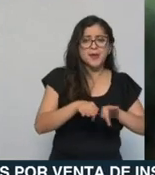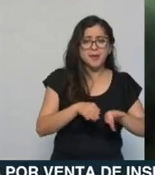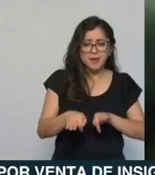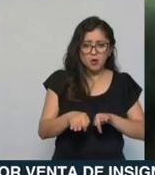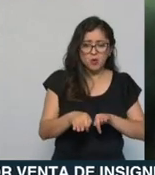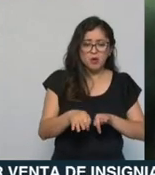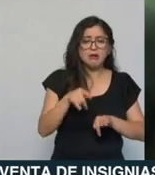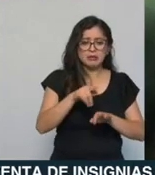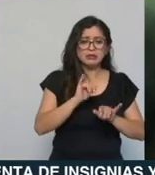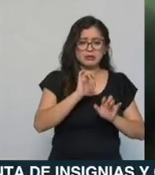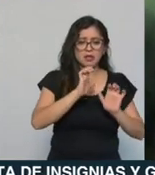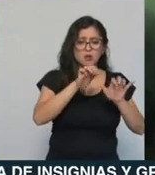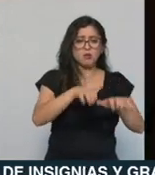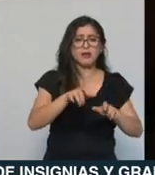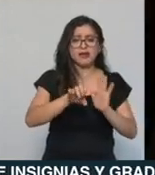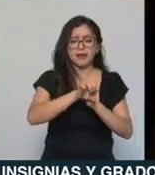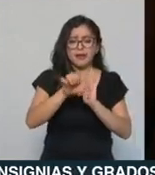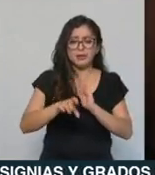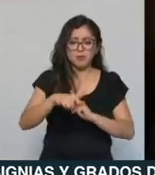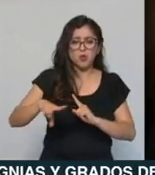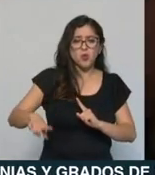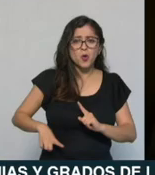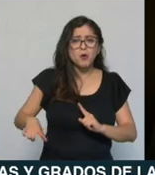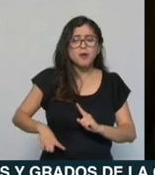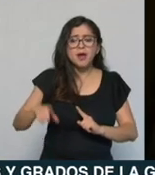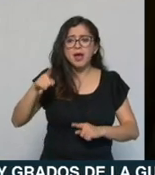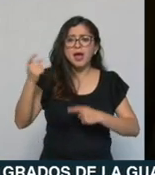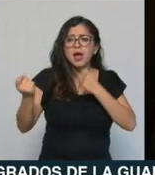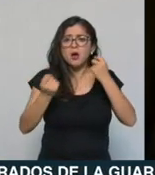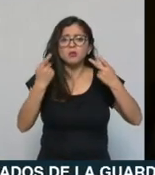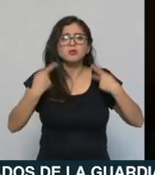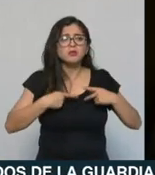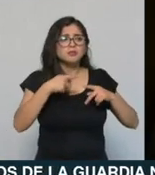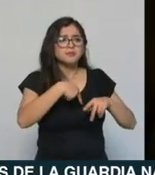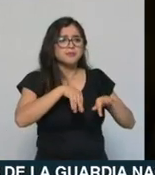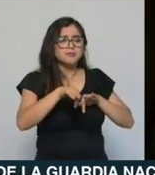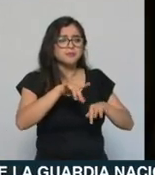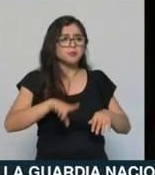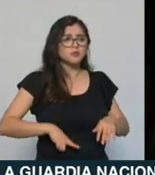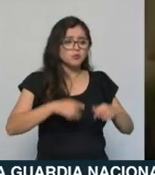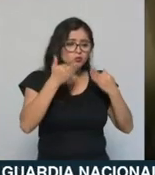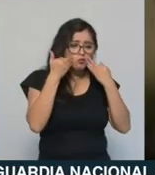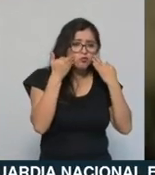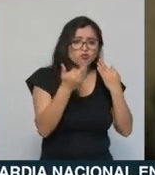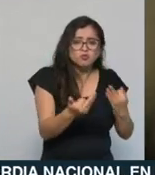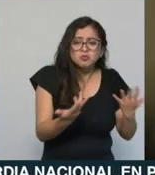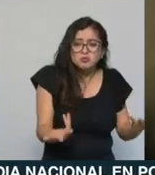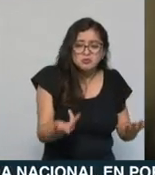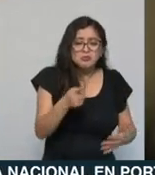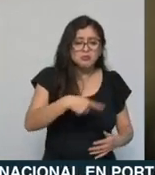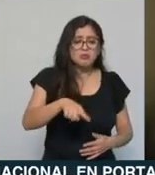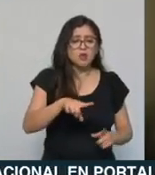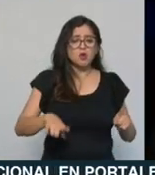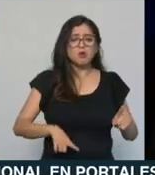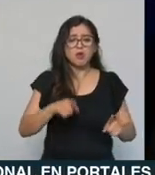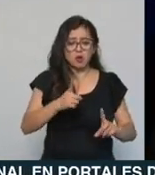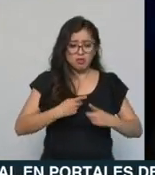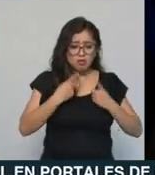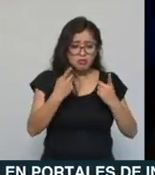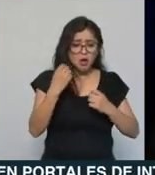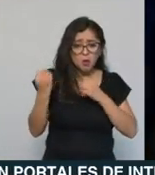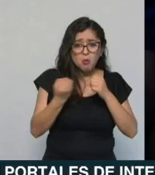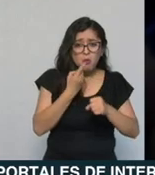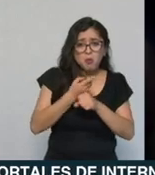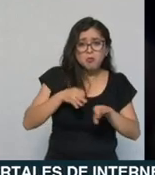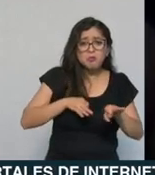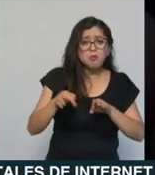que en el caso del gobierno nos haga caso a la Secretaría del Trabajo, porque también ahí está el problema, no nos dan oportunidades laborales. Y entonces